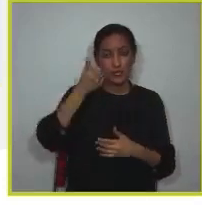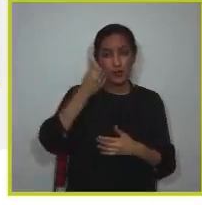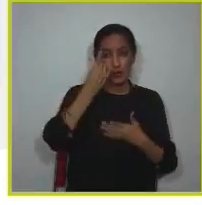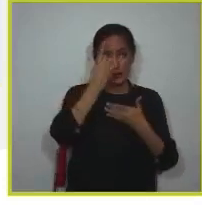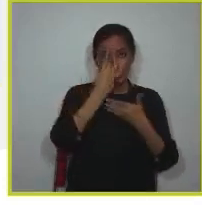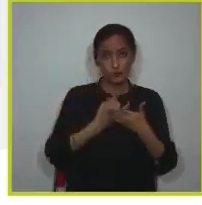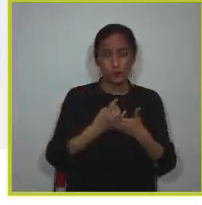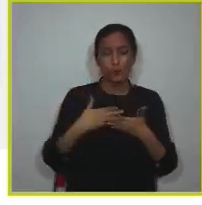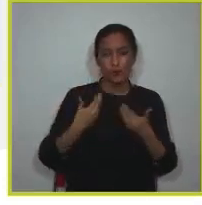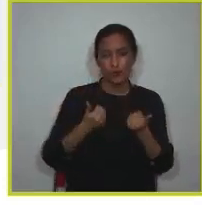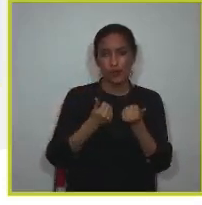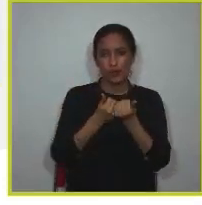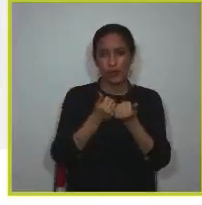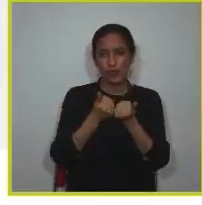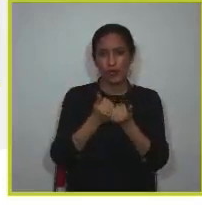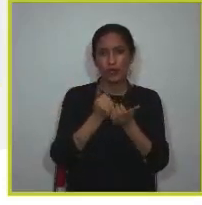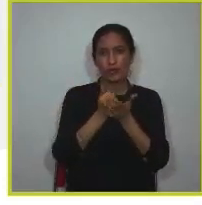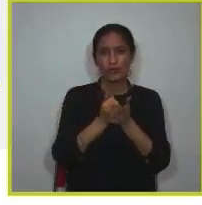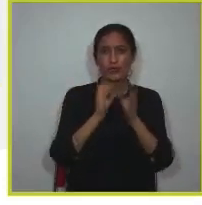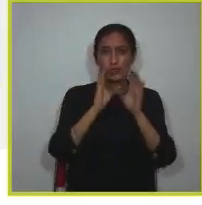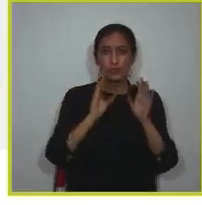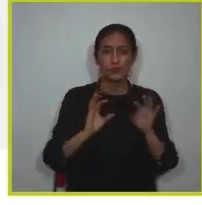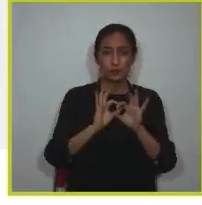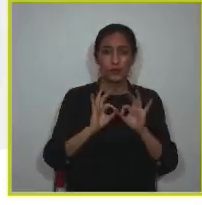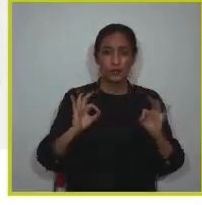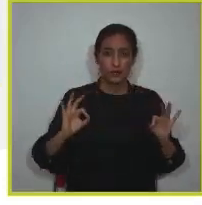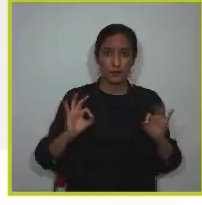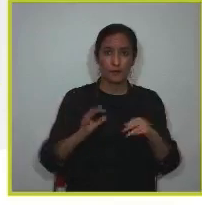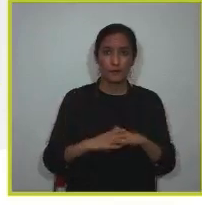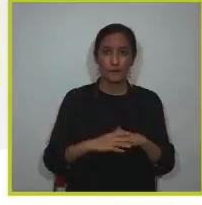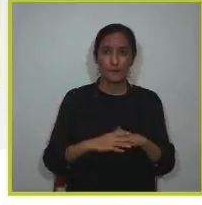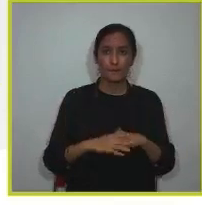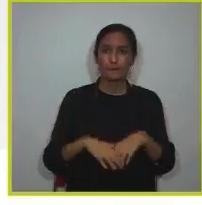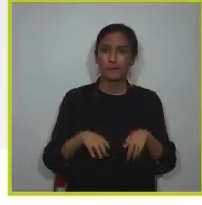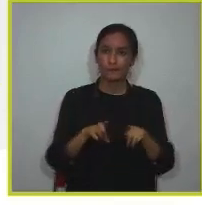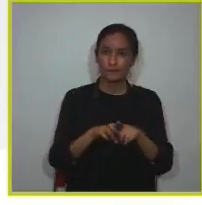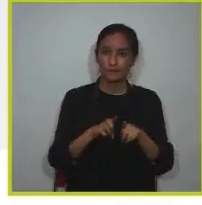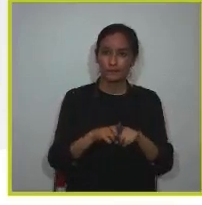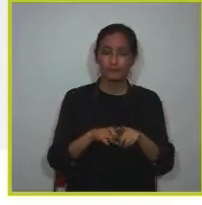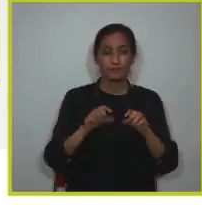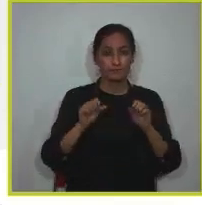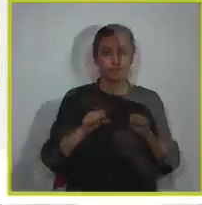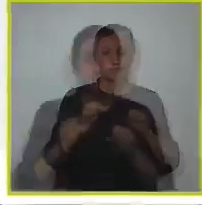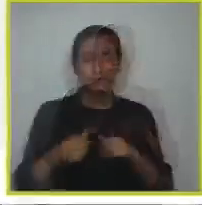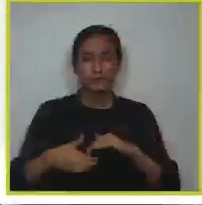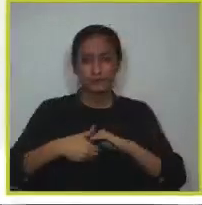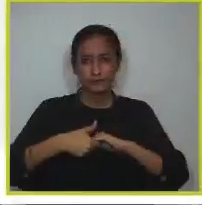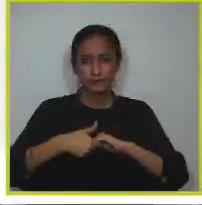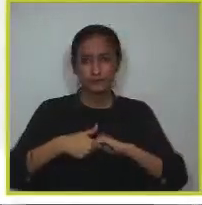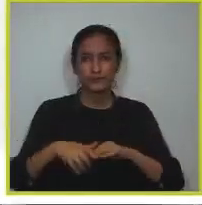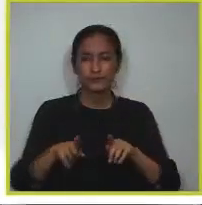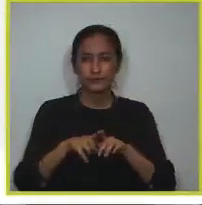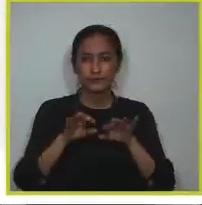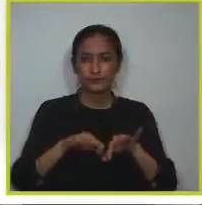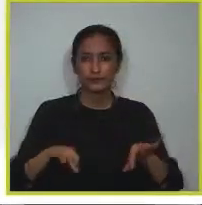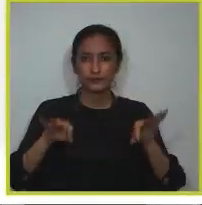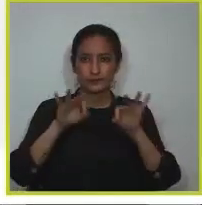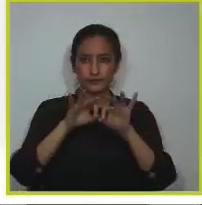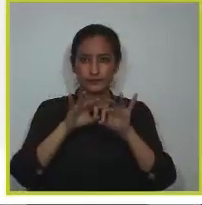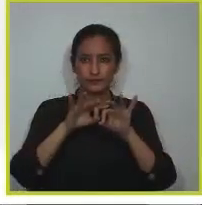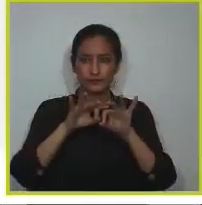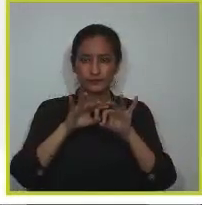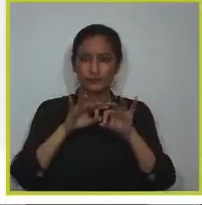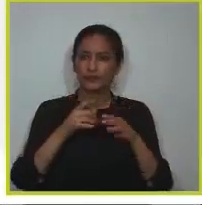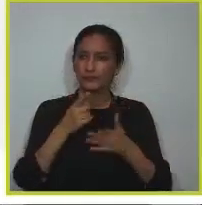podrían contribuir a tener unas ciudades más limpias no Y claro que va de la mano de la importancia